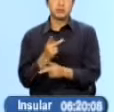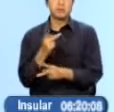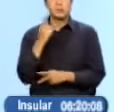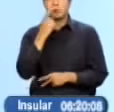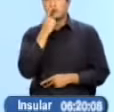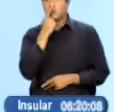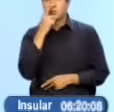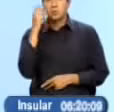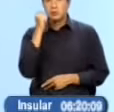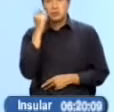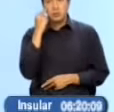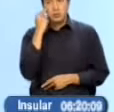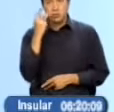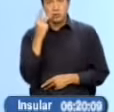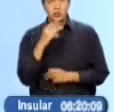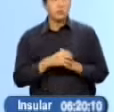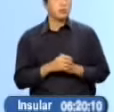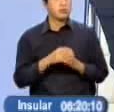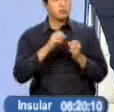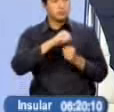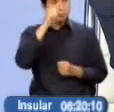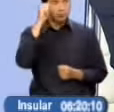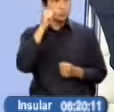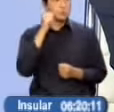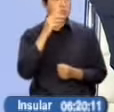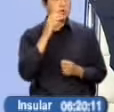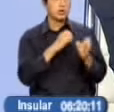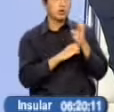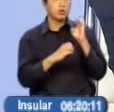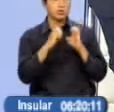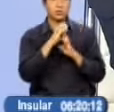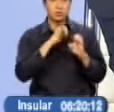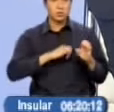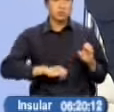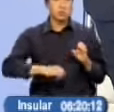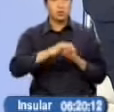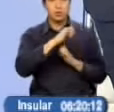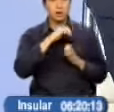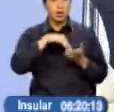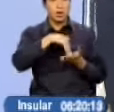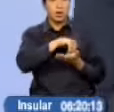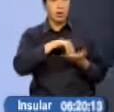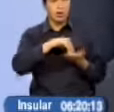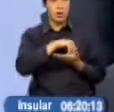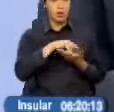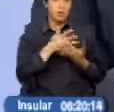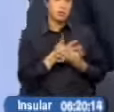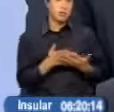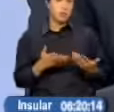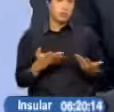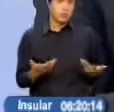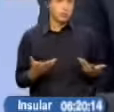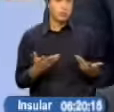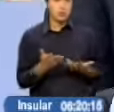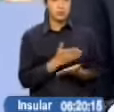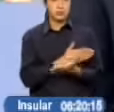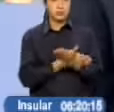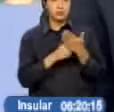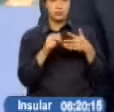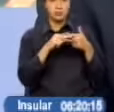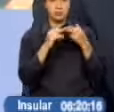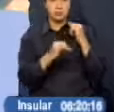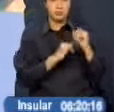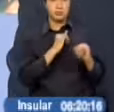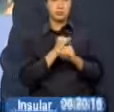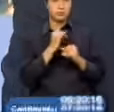interés muy claro en atrás y sólo demuestra entonces la habilidad de la estructura democrática en los países latinoamericanos porque lo que le decía al señor canciller